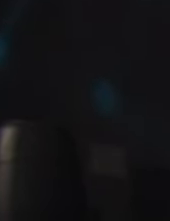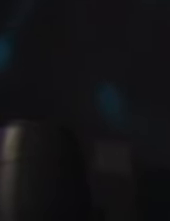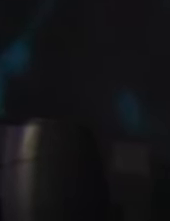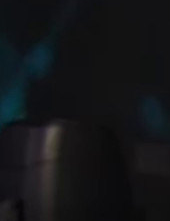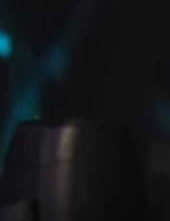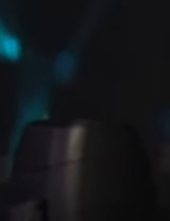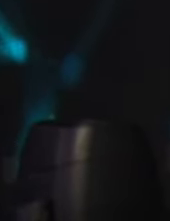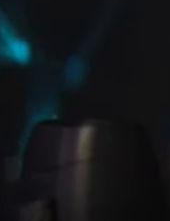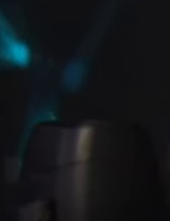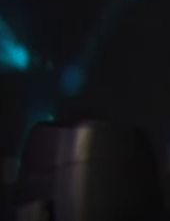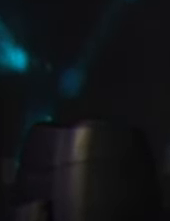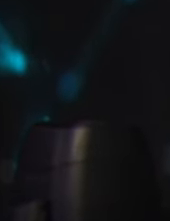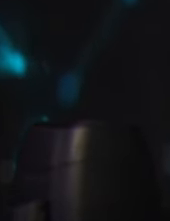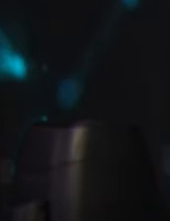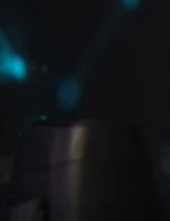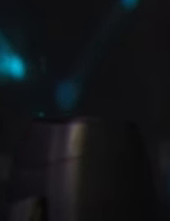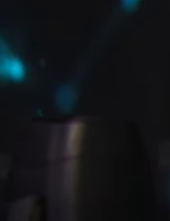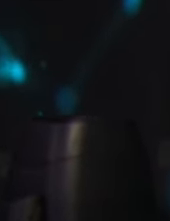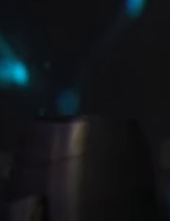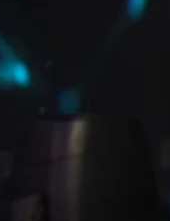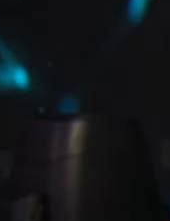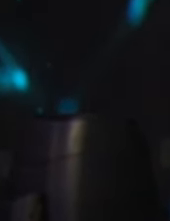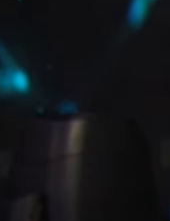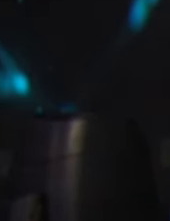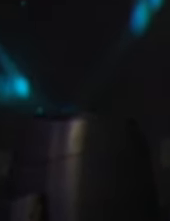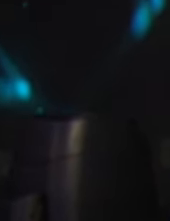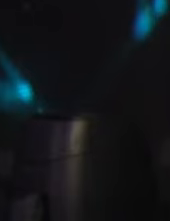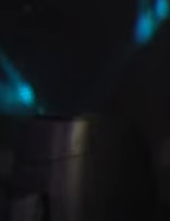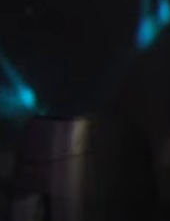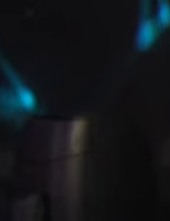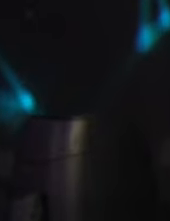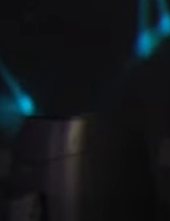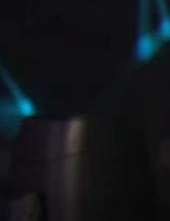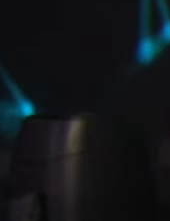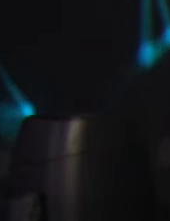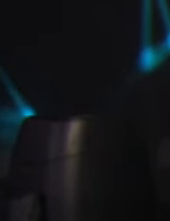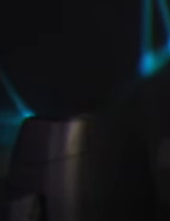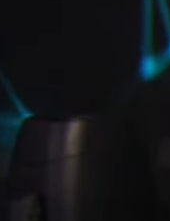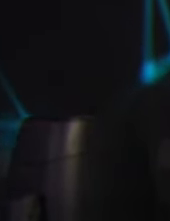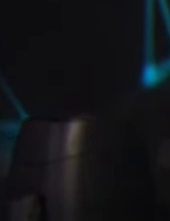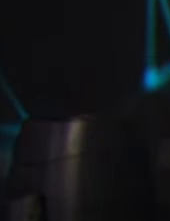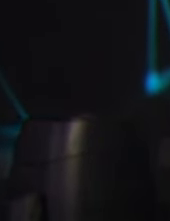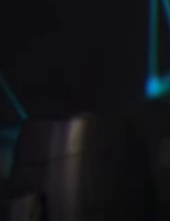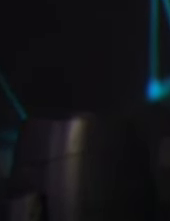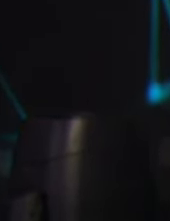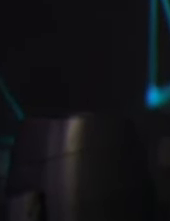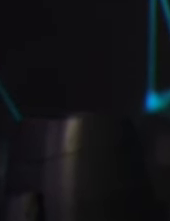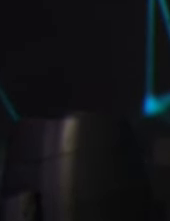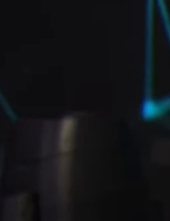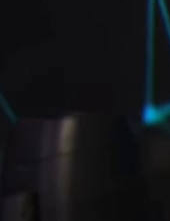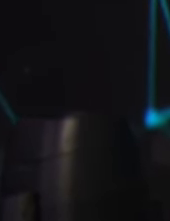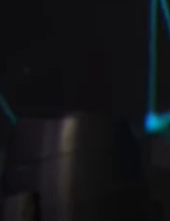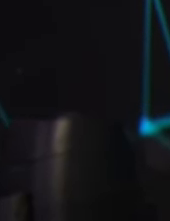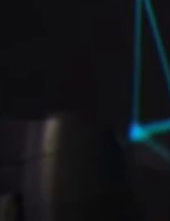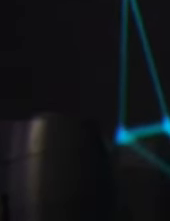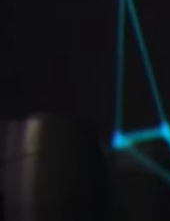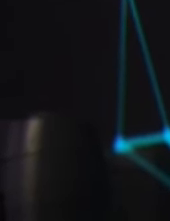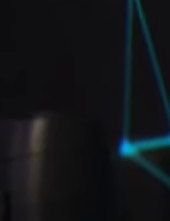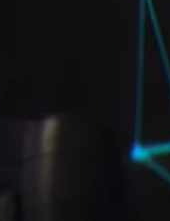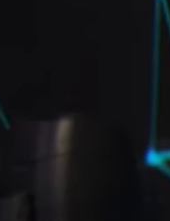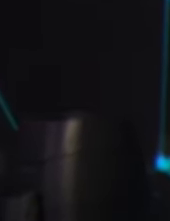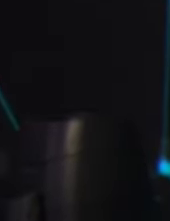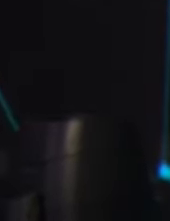este este primer esta primera charla queremos hacer un pequeño spoiler ah eh el verdadero el verdadero impacto de la